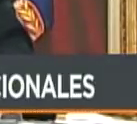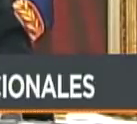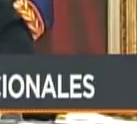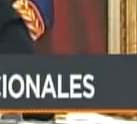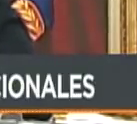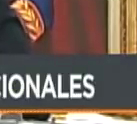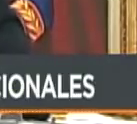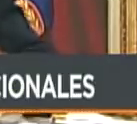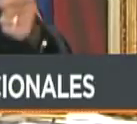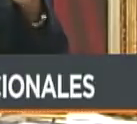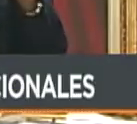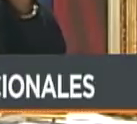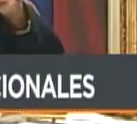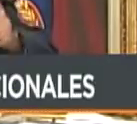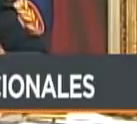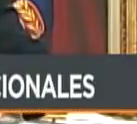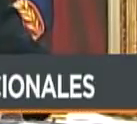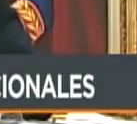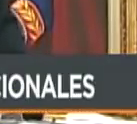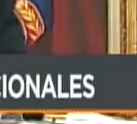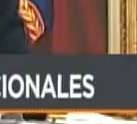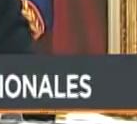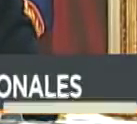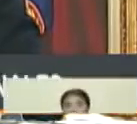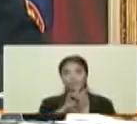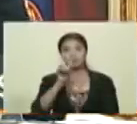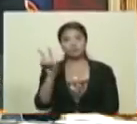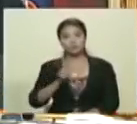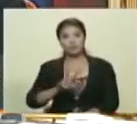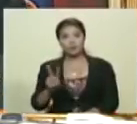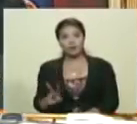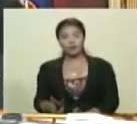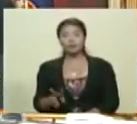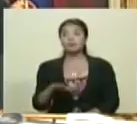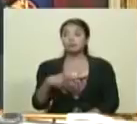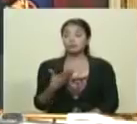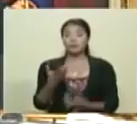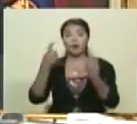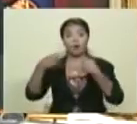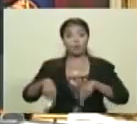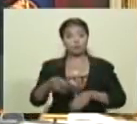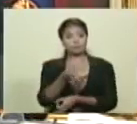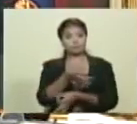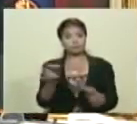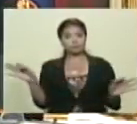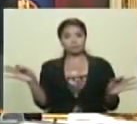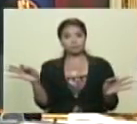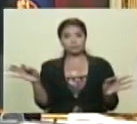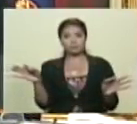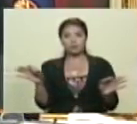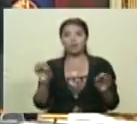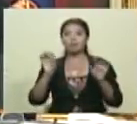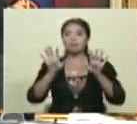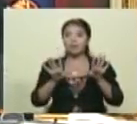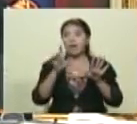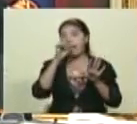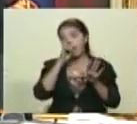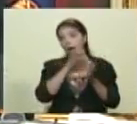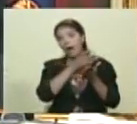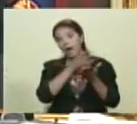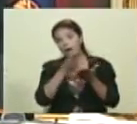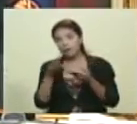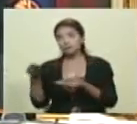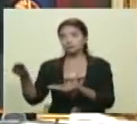Rompimos la corrupción y la burocracia de Venezuela. Y establecimos un acuerdo estratégico para 10 años por lo menos de